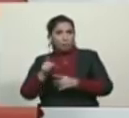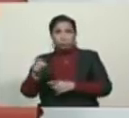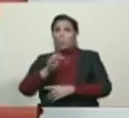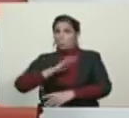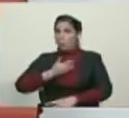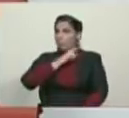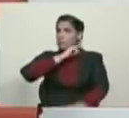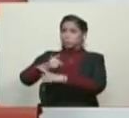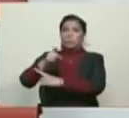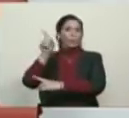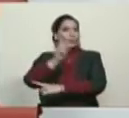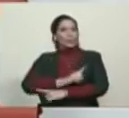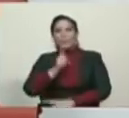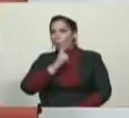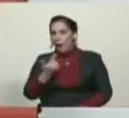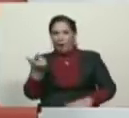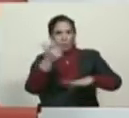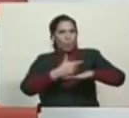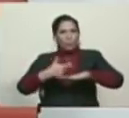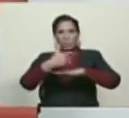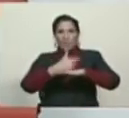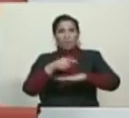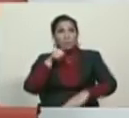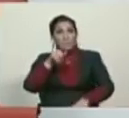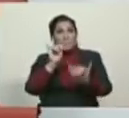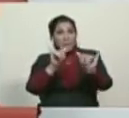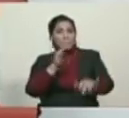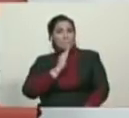se trata de gobiernos, aquí no se trata de gobiernos, es de la banca.